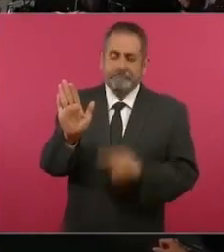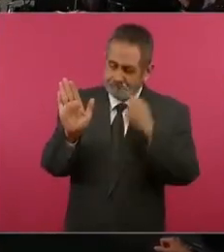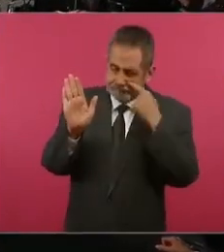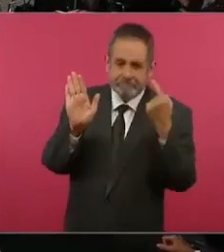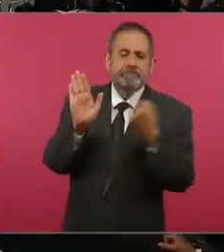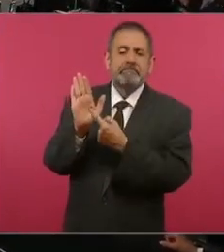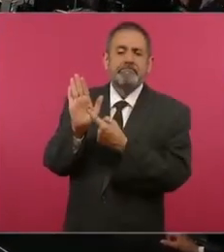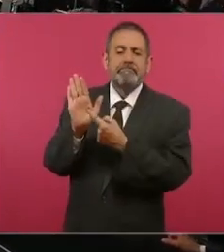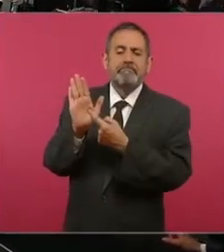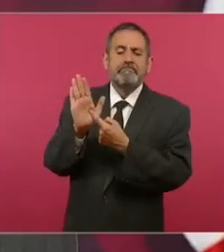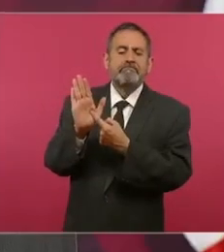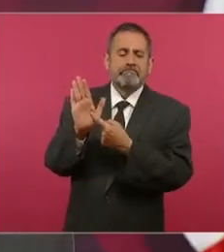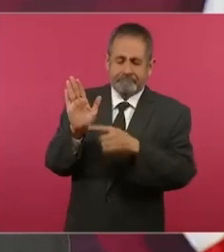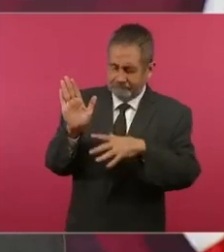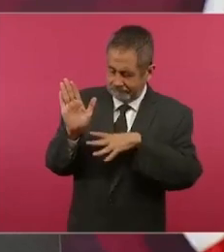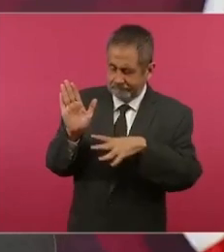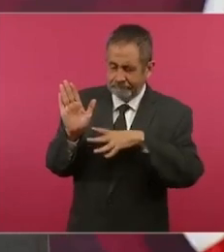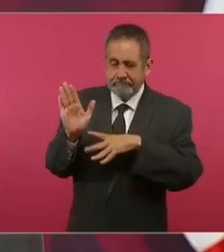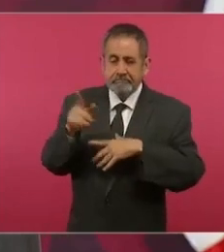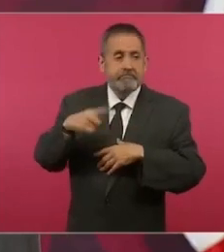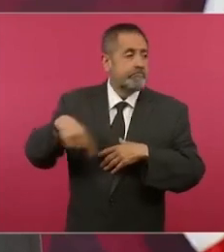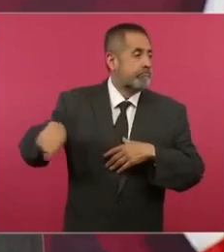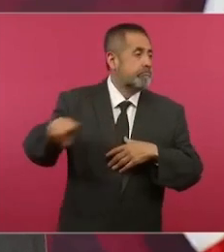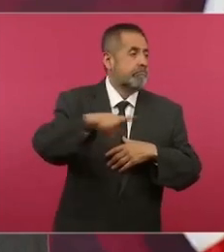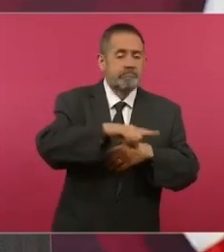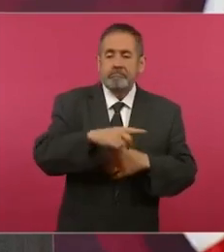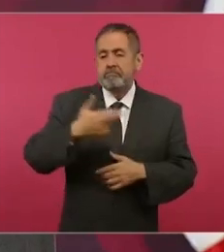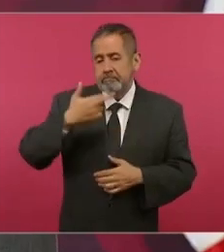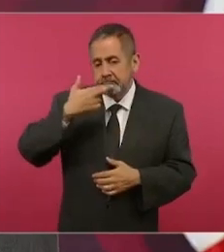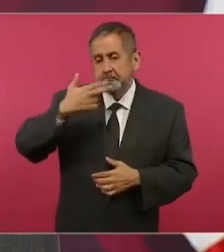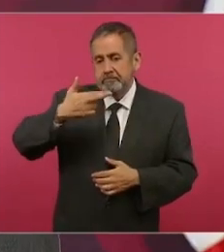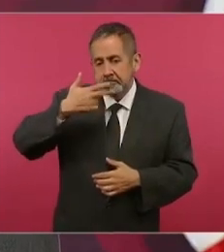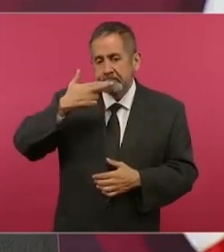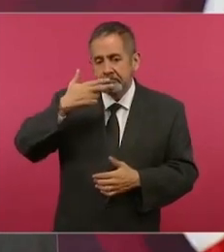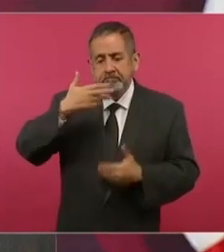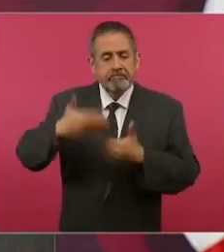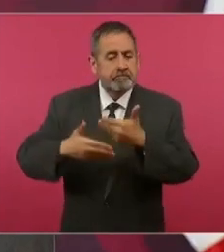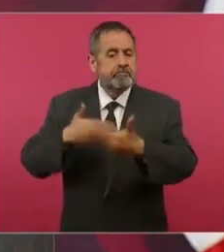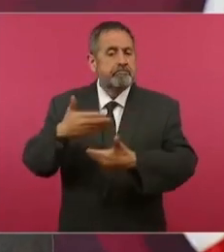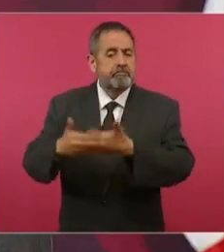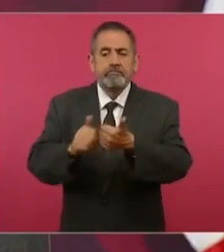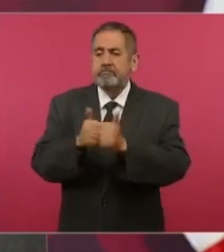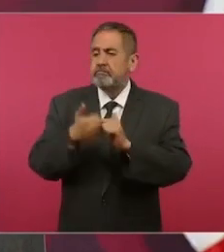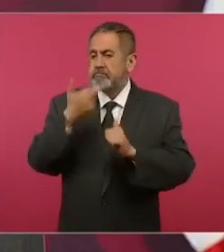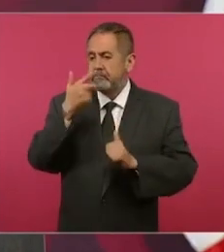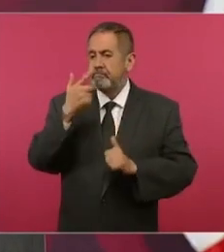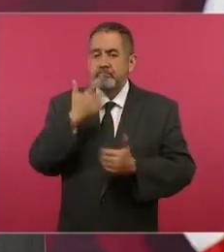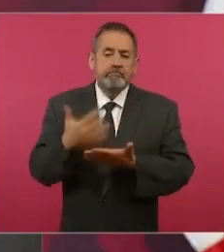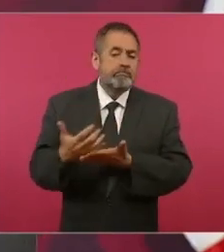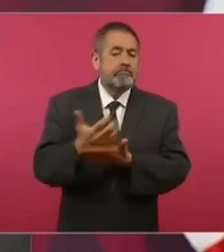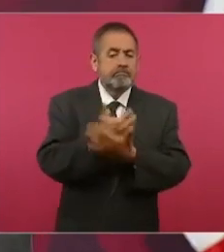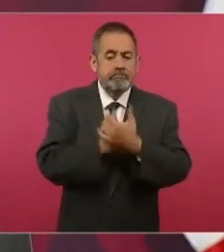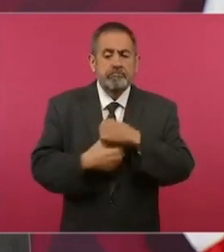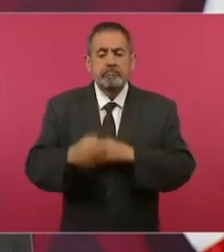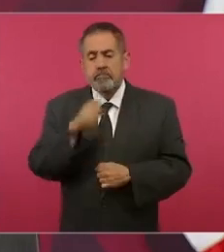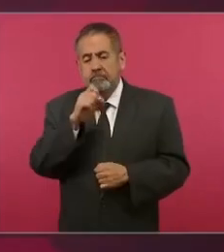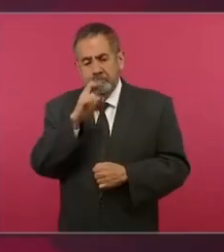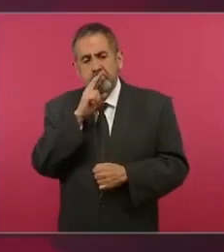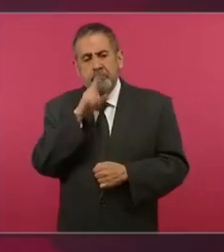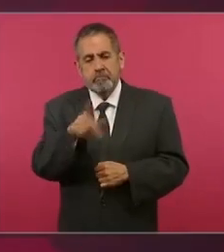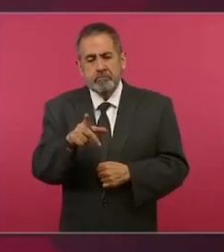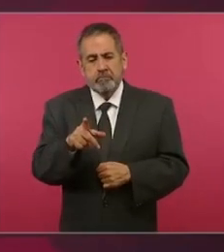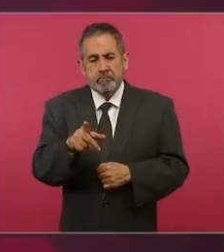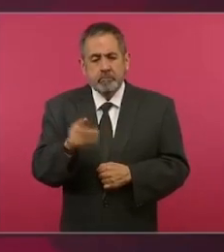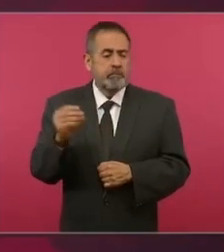de cómo han mejorado los ingresos de la mayoría de los mexicanos a